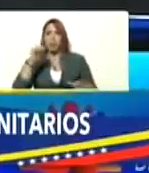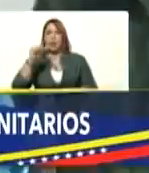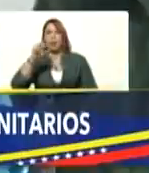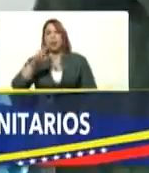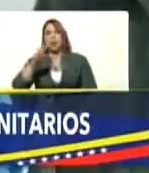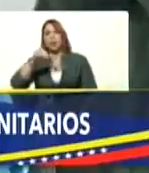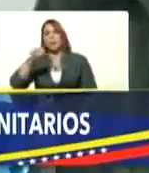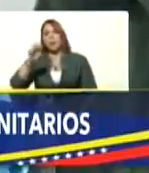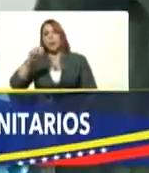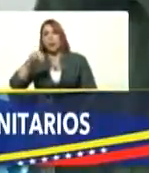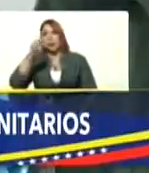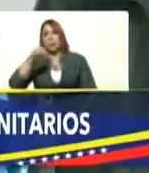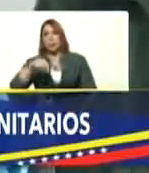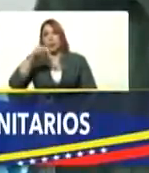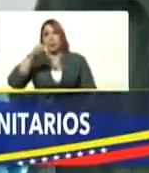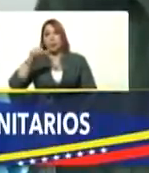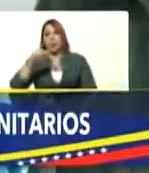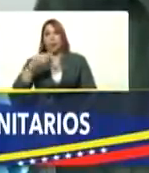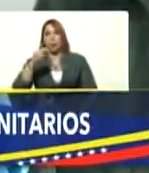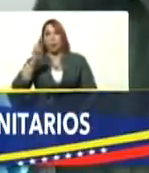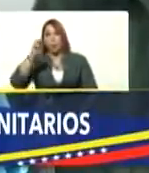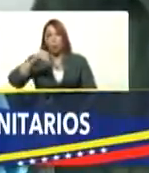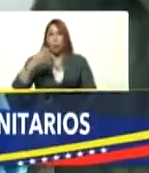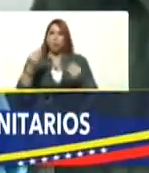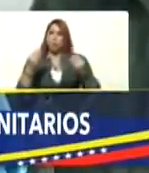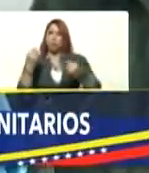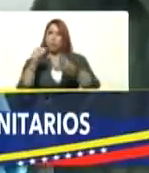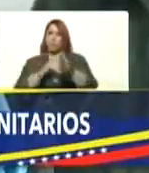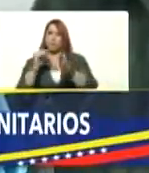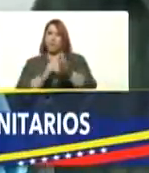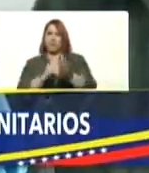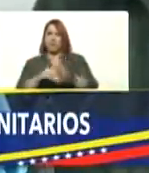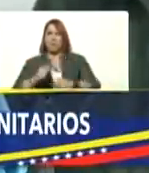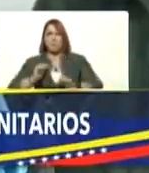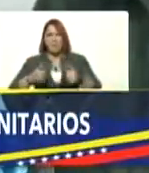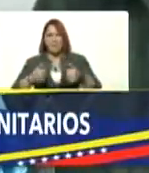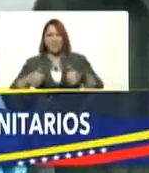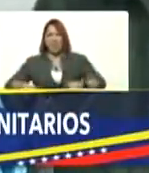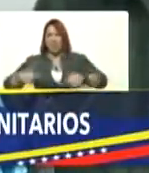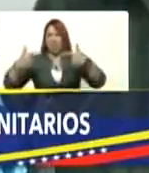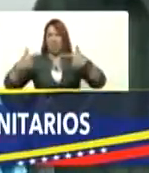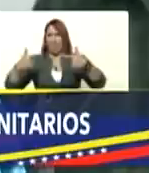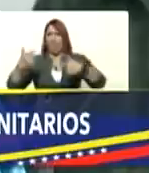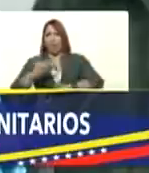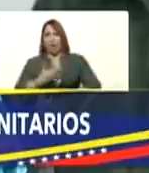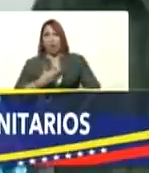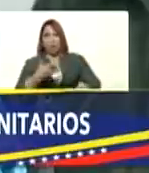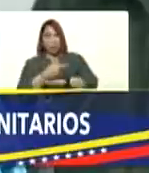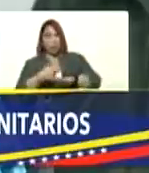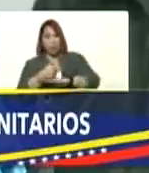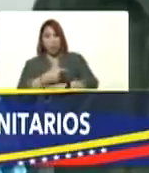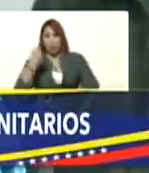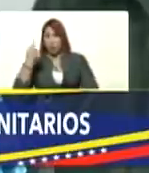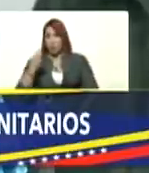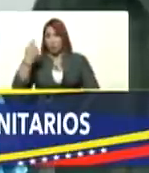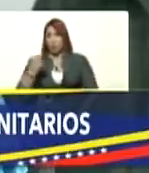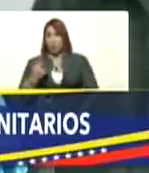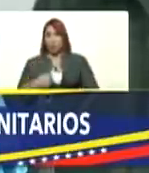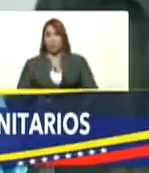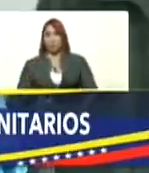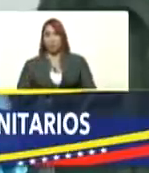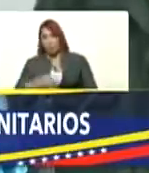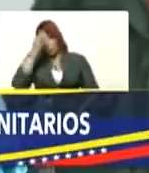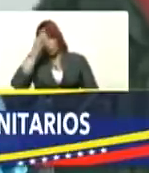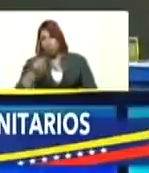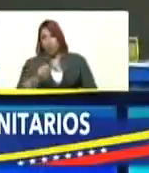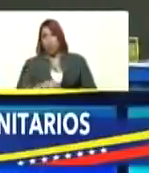Quiero resaltarlo, porque muchas veces comienza la peleadera entre el alcalde, el gobernador, el diputado, el